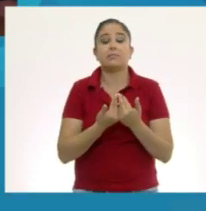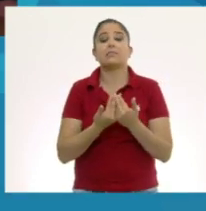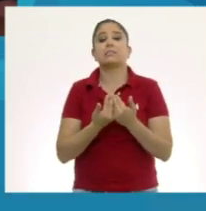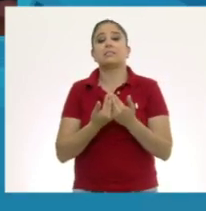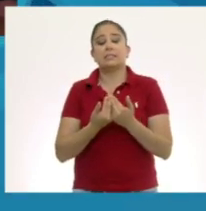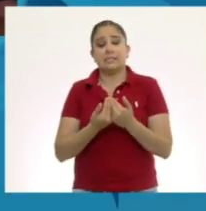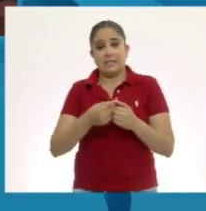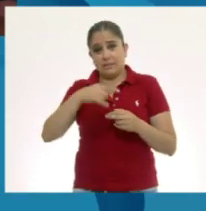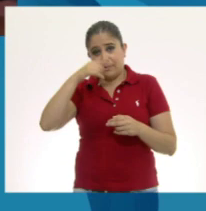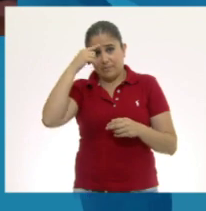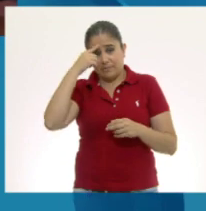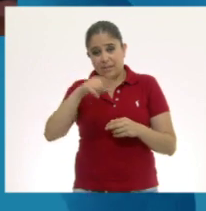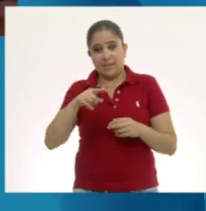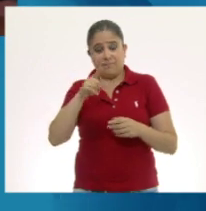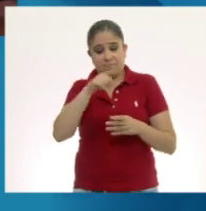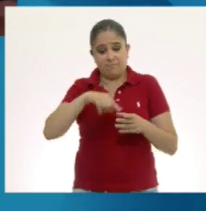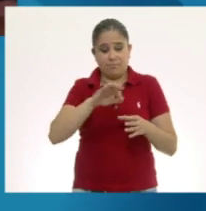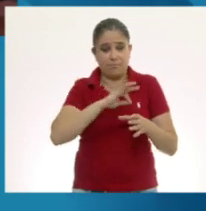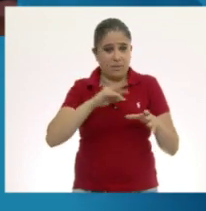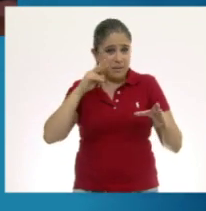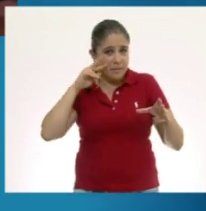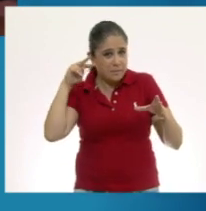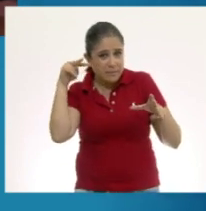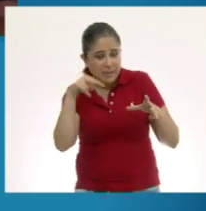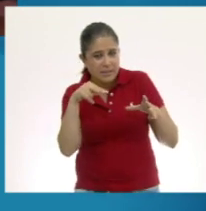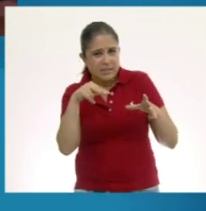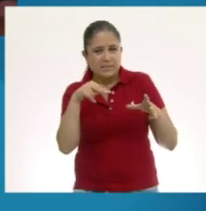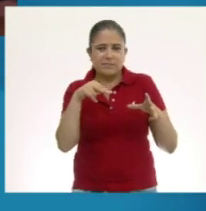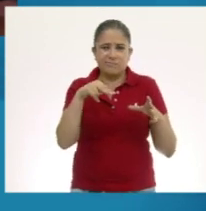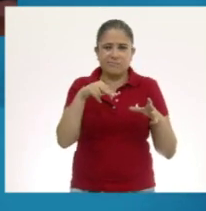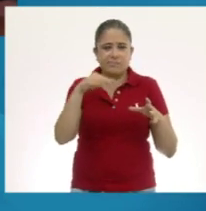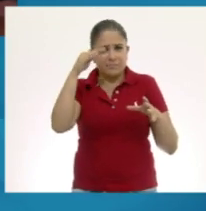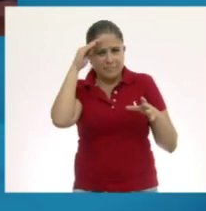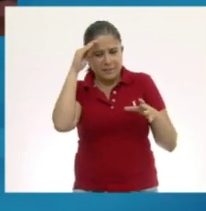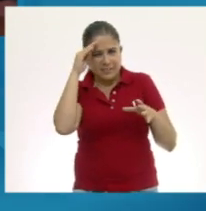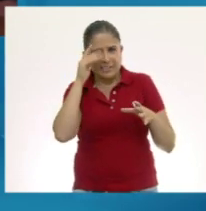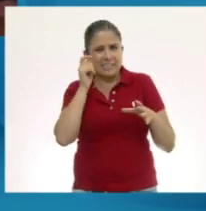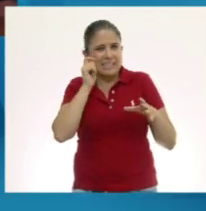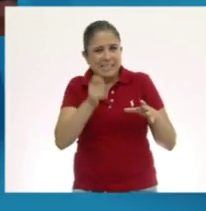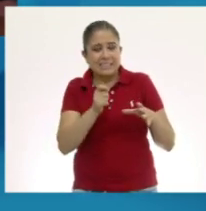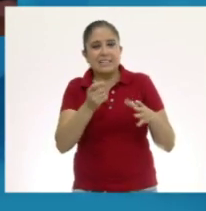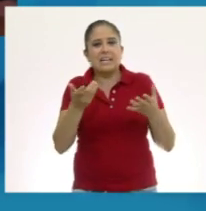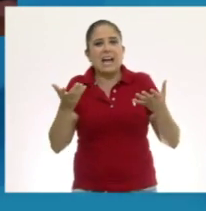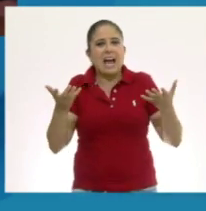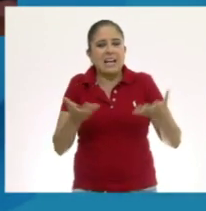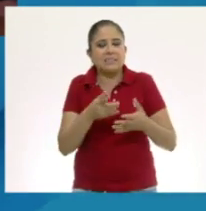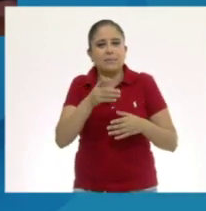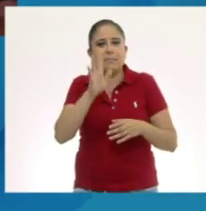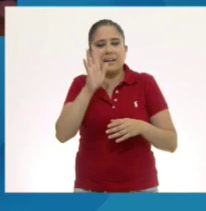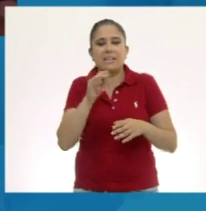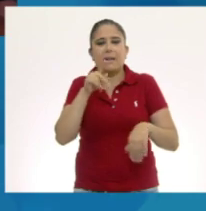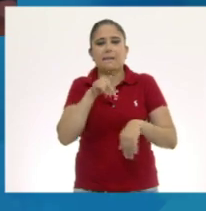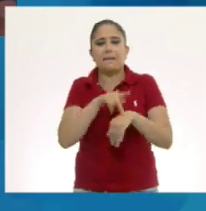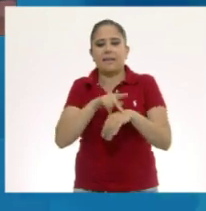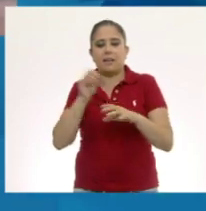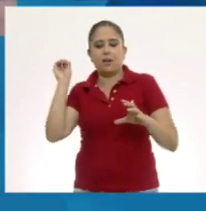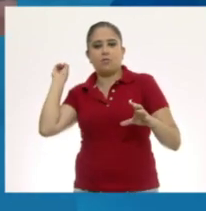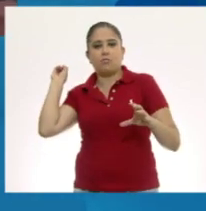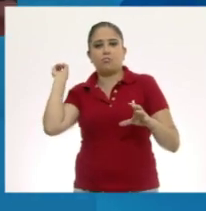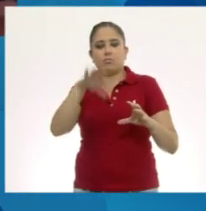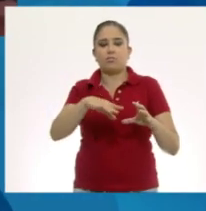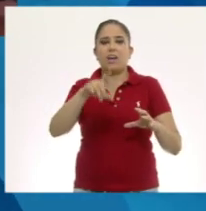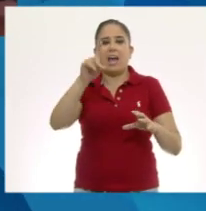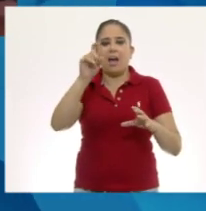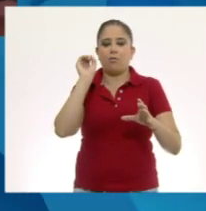Digamos, para hacer el símil, podemos pensar como el acto de arrojar una piedra en un estanque.